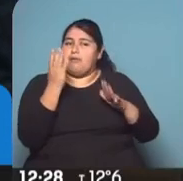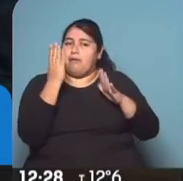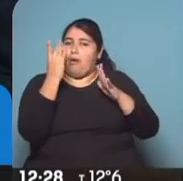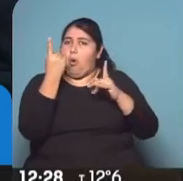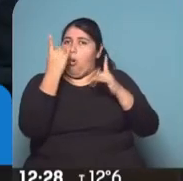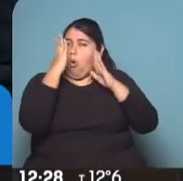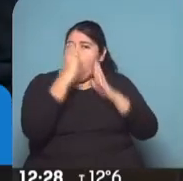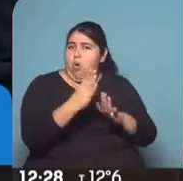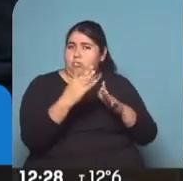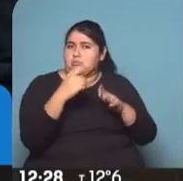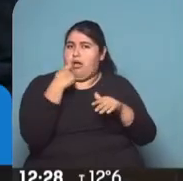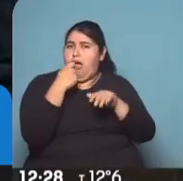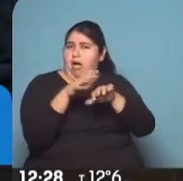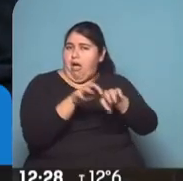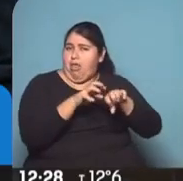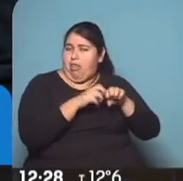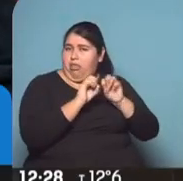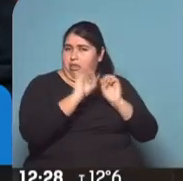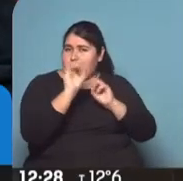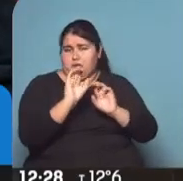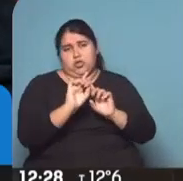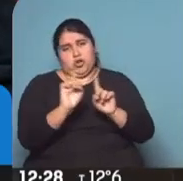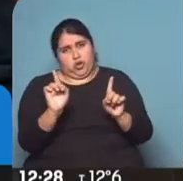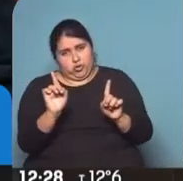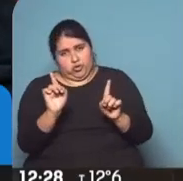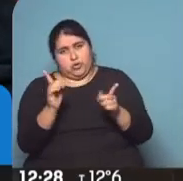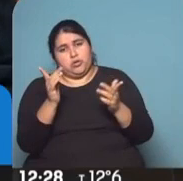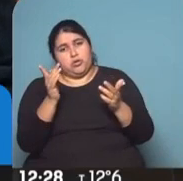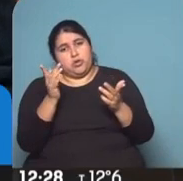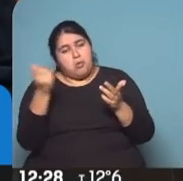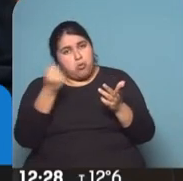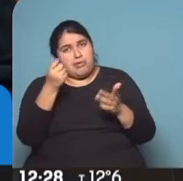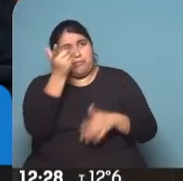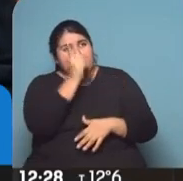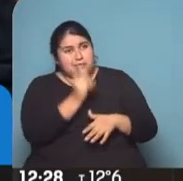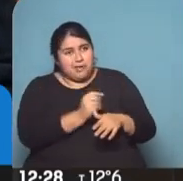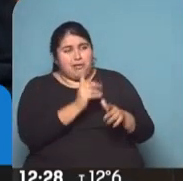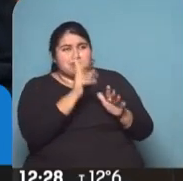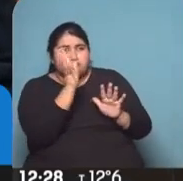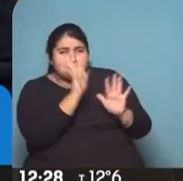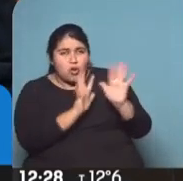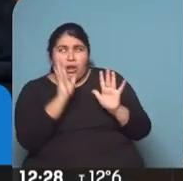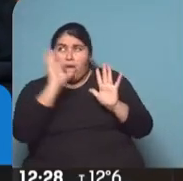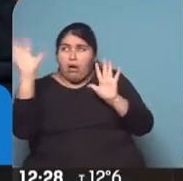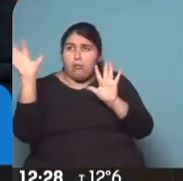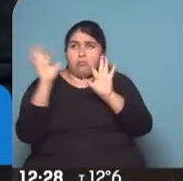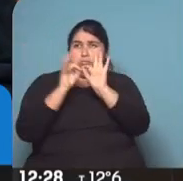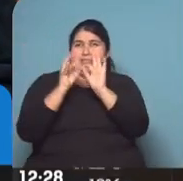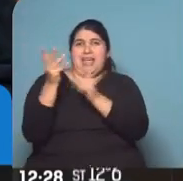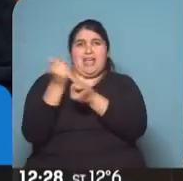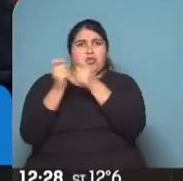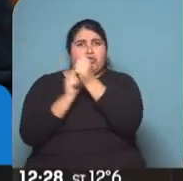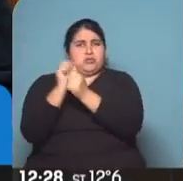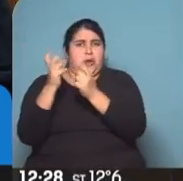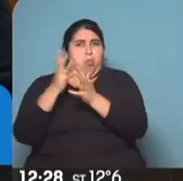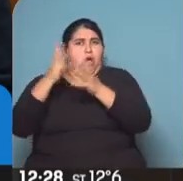decir creo que tenemos que buscar una salida en donde el país adopte también el modelo industrial y de ahí es eso fue una importante eso